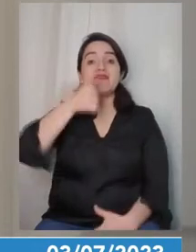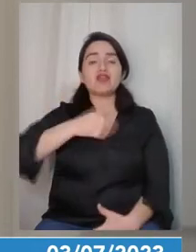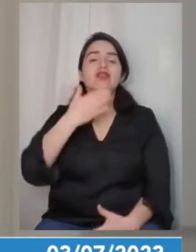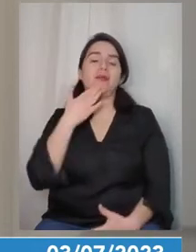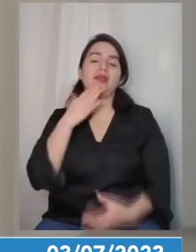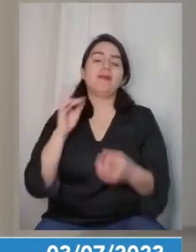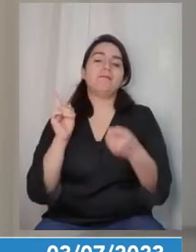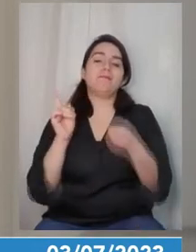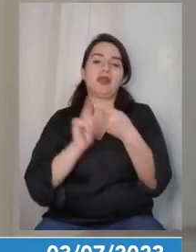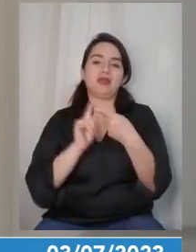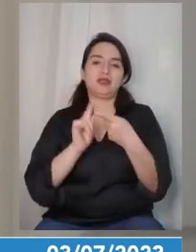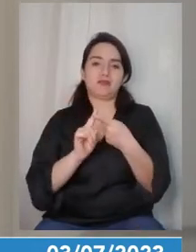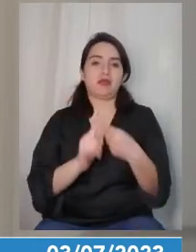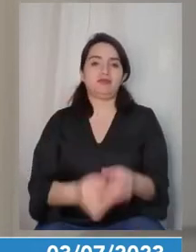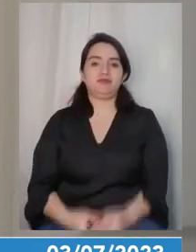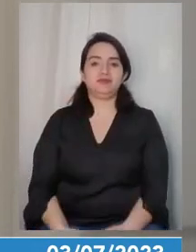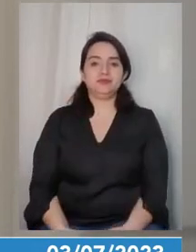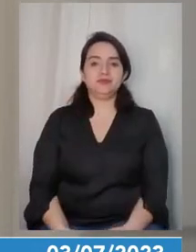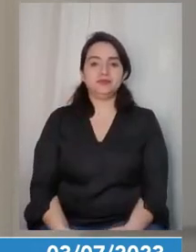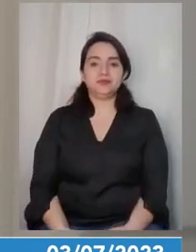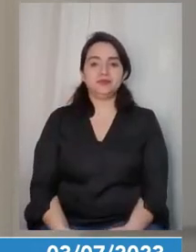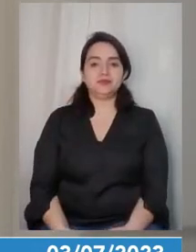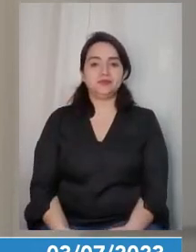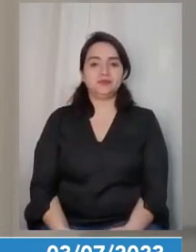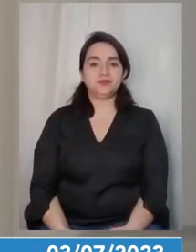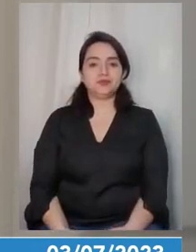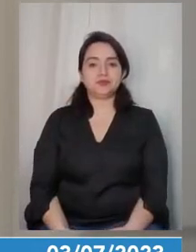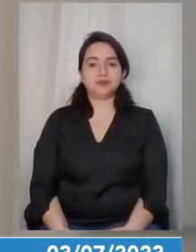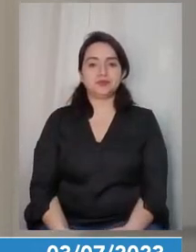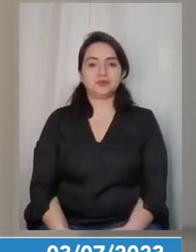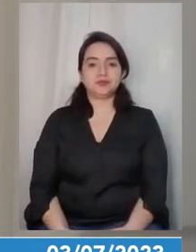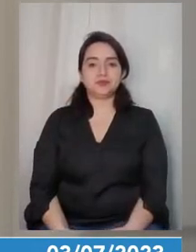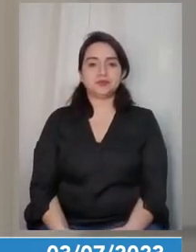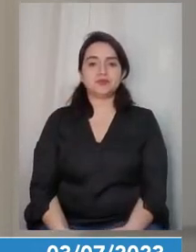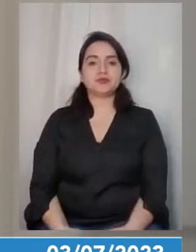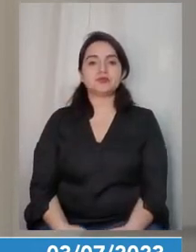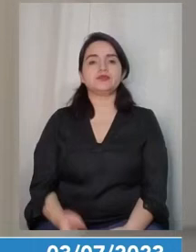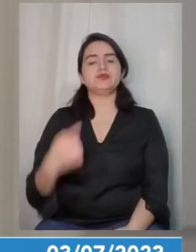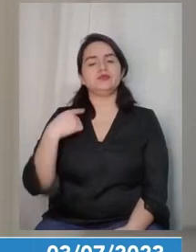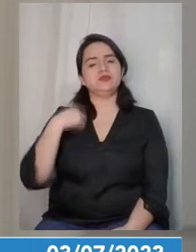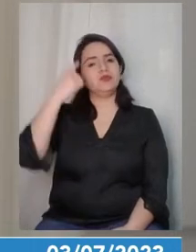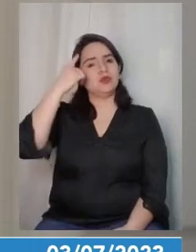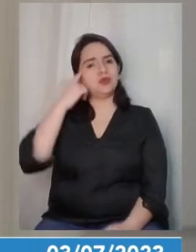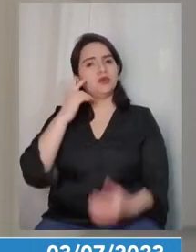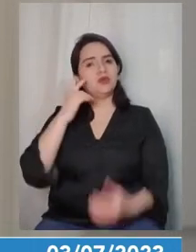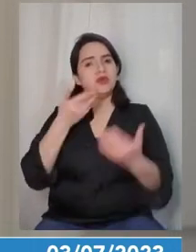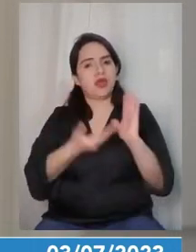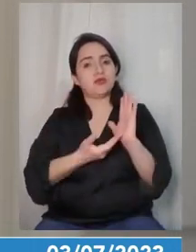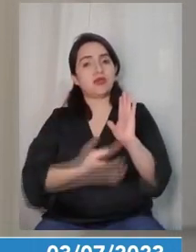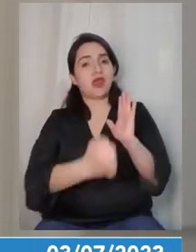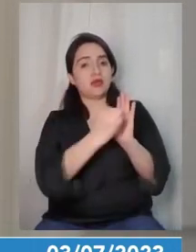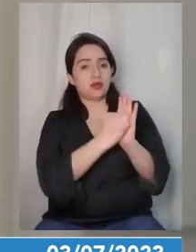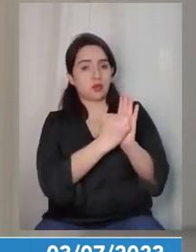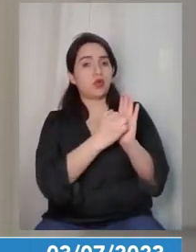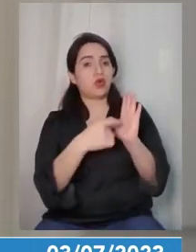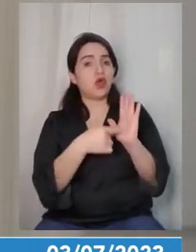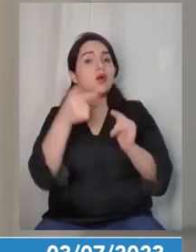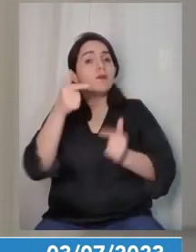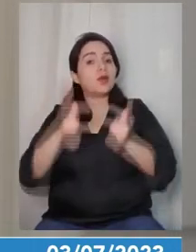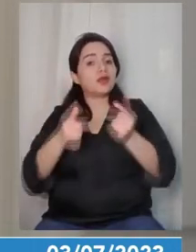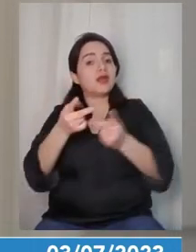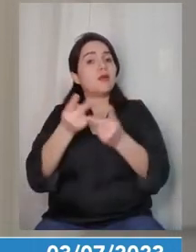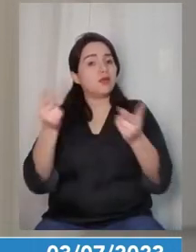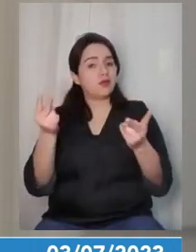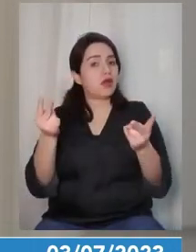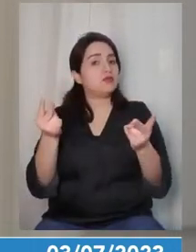ecuación. Yo creo que este artículo tiene una pretensión de política pública que quizás o se elimina o se